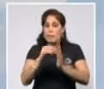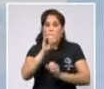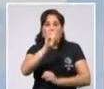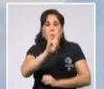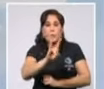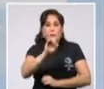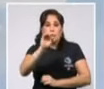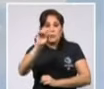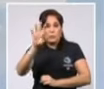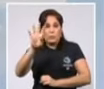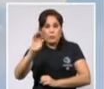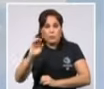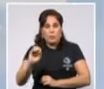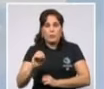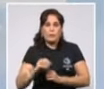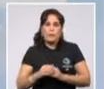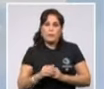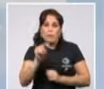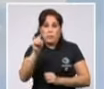6.940,